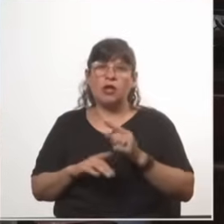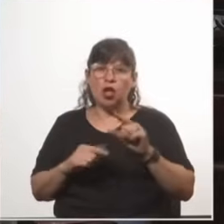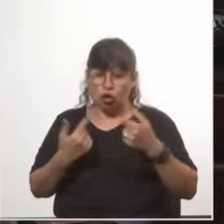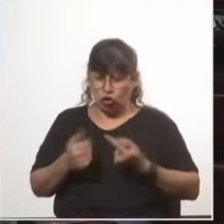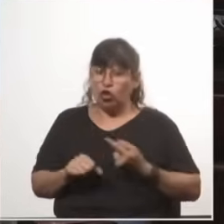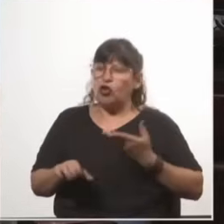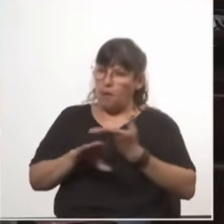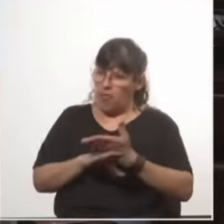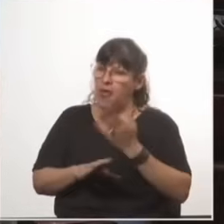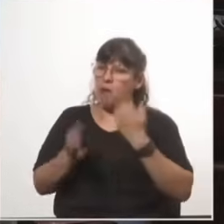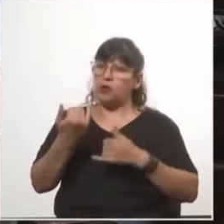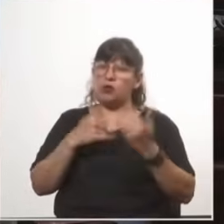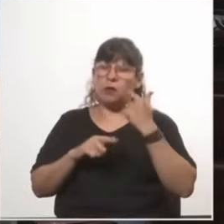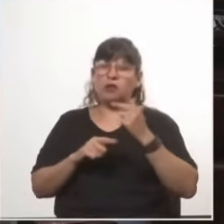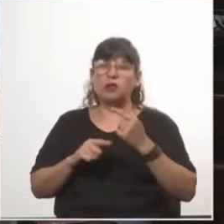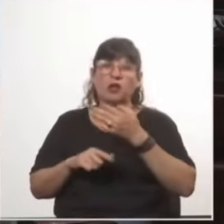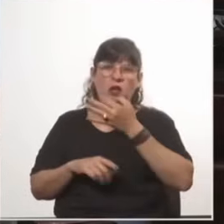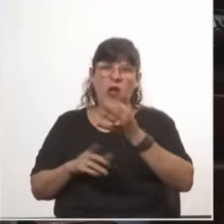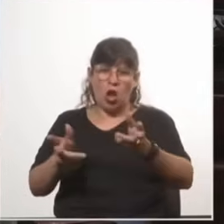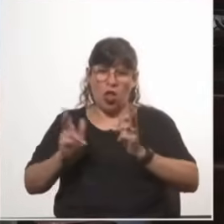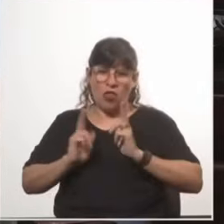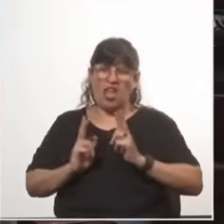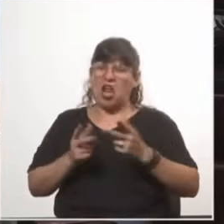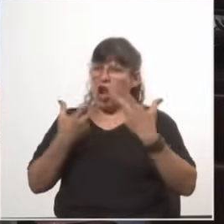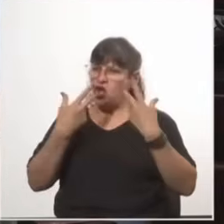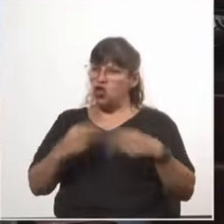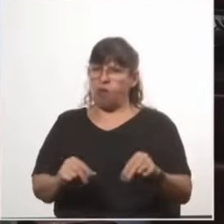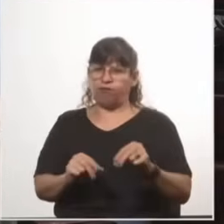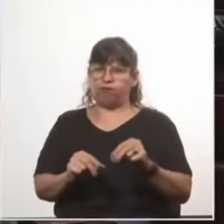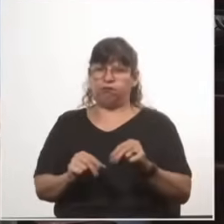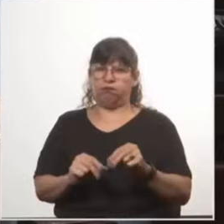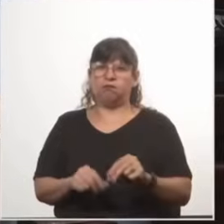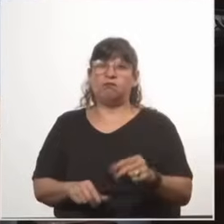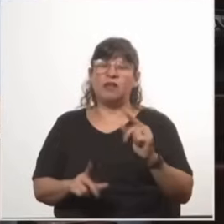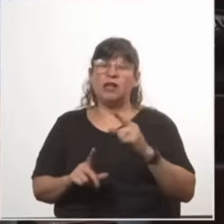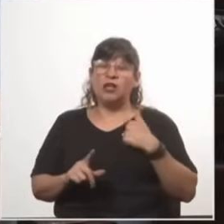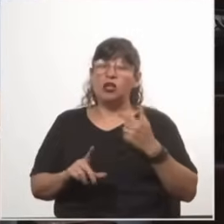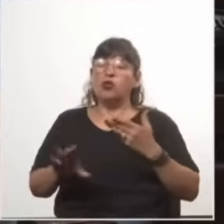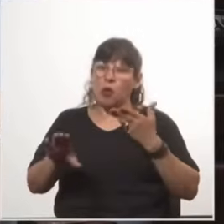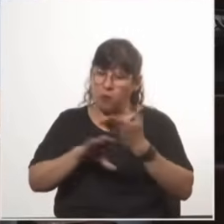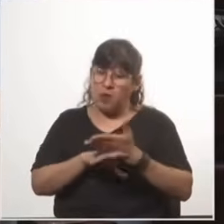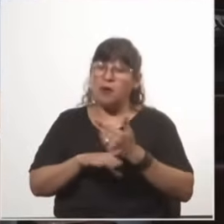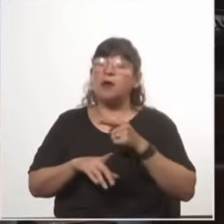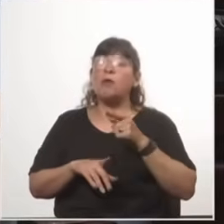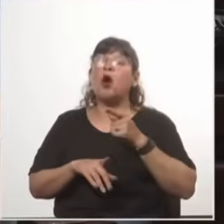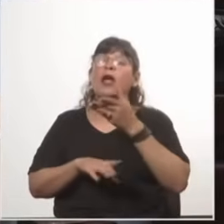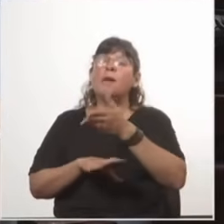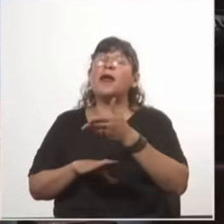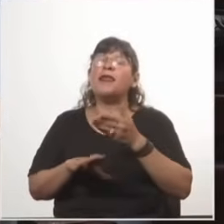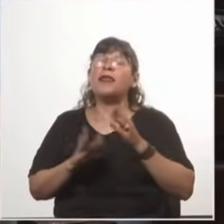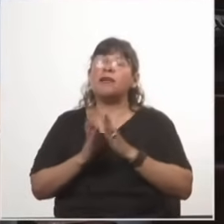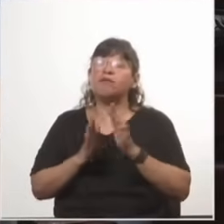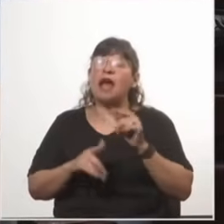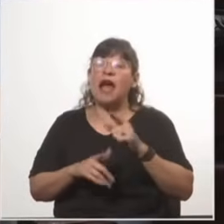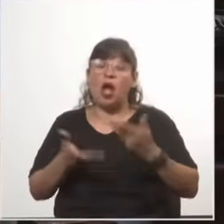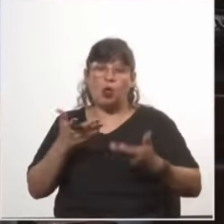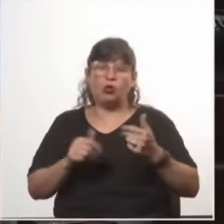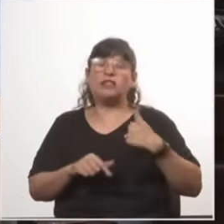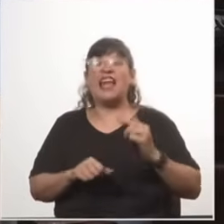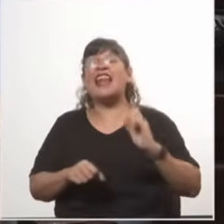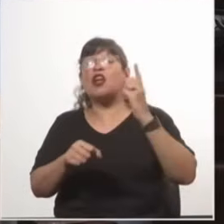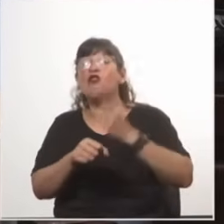esa información, se le negó. Nosotros tuvimos que apelar a la justicia y fue la justicia la que obligó. Por lo tanto,